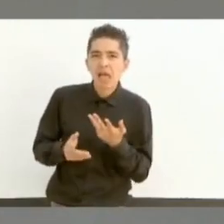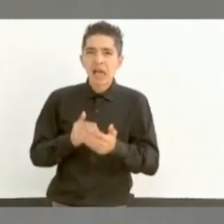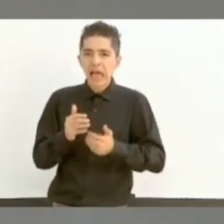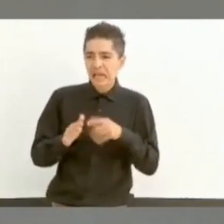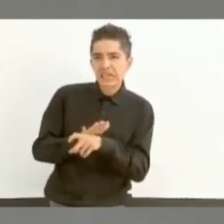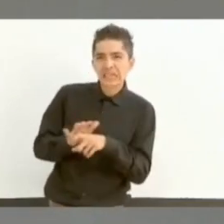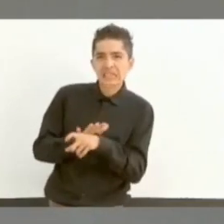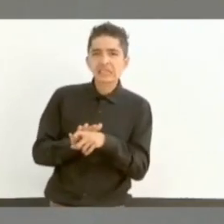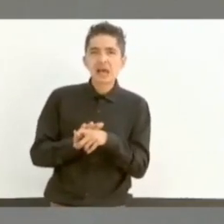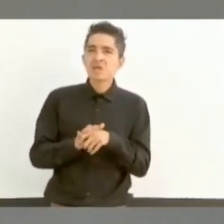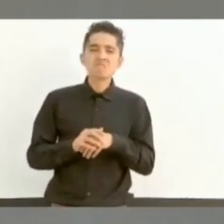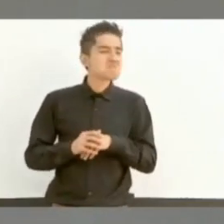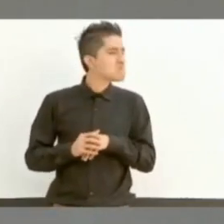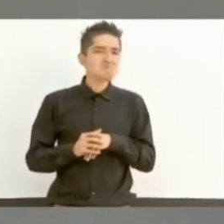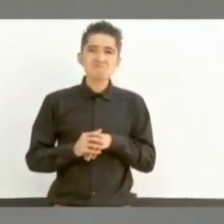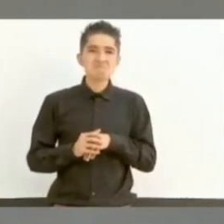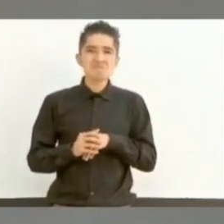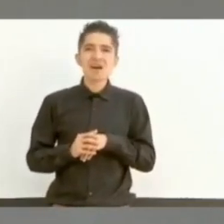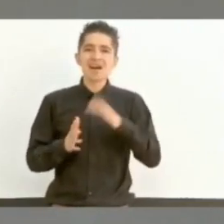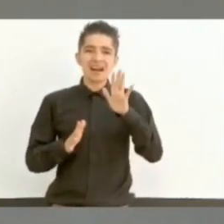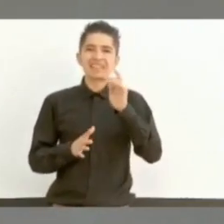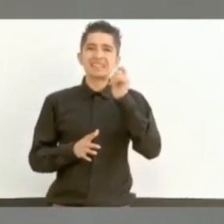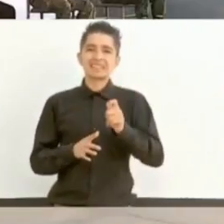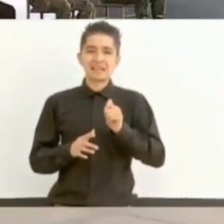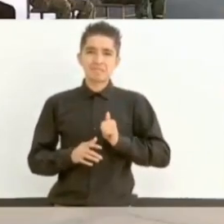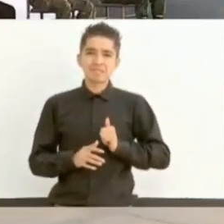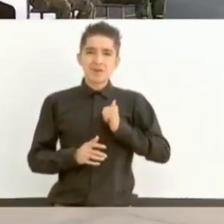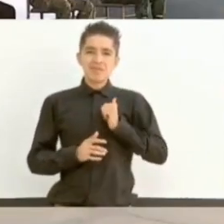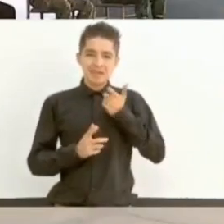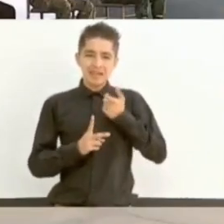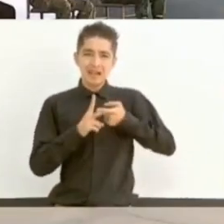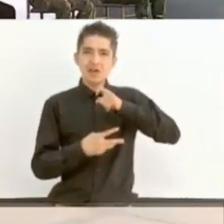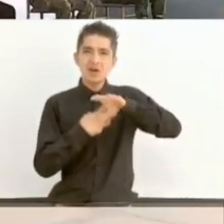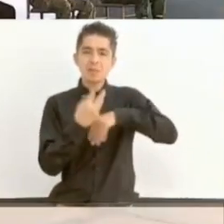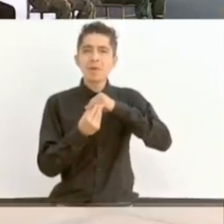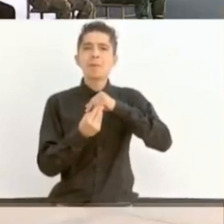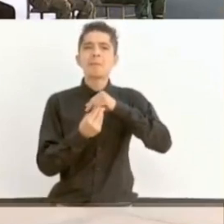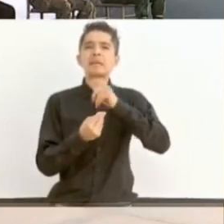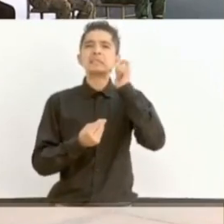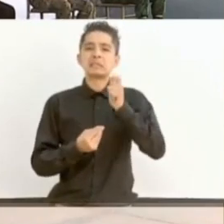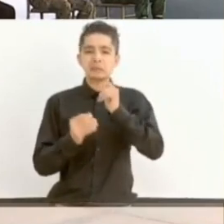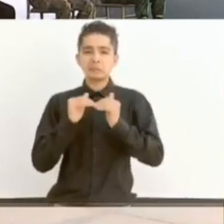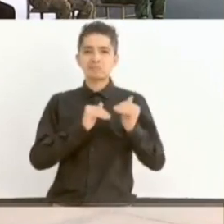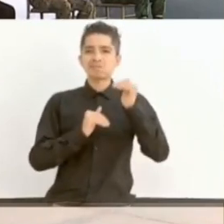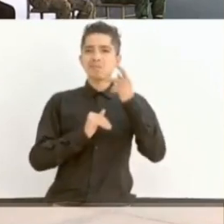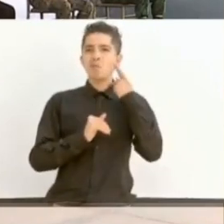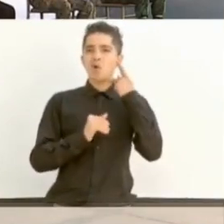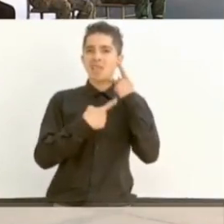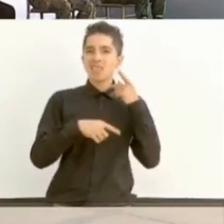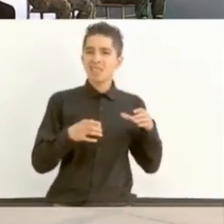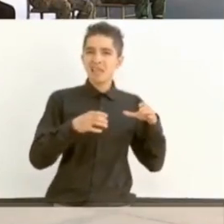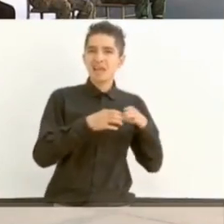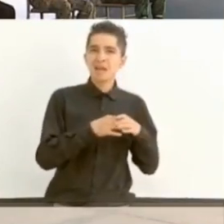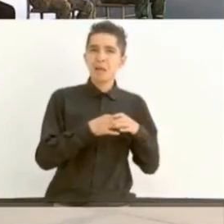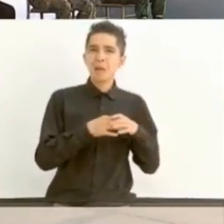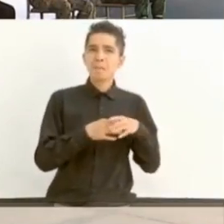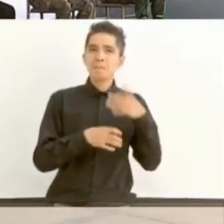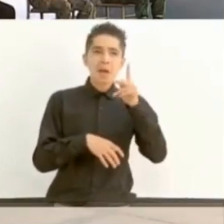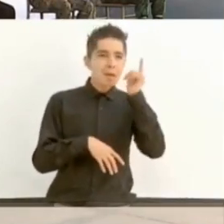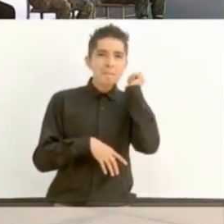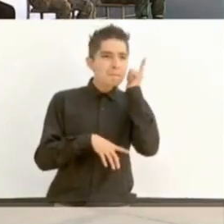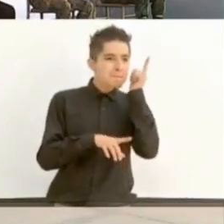los de la élite del poder económico y del poder político. Pero no lo